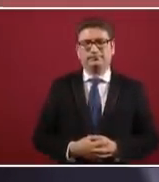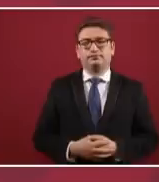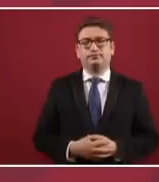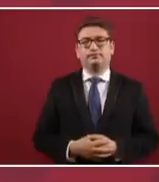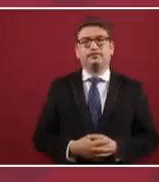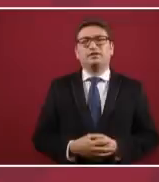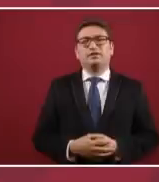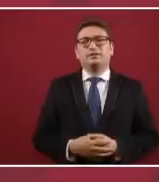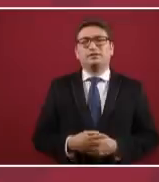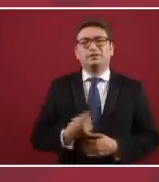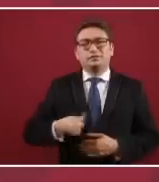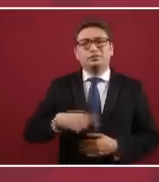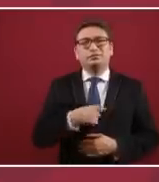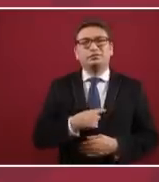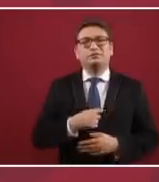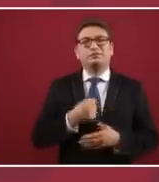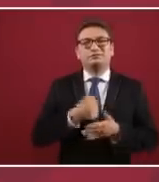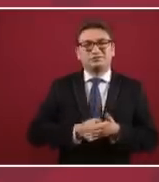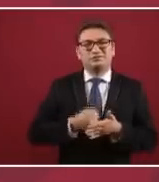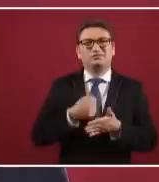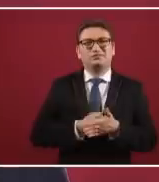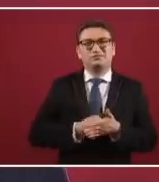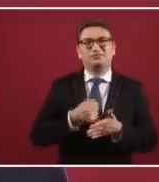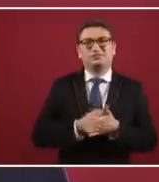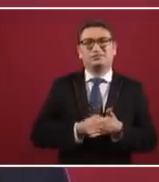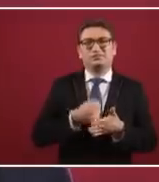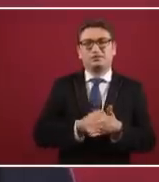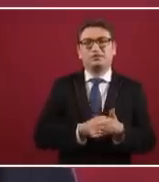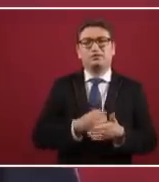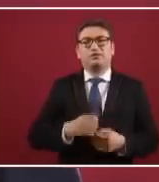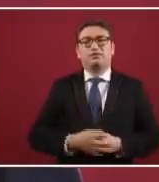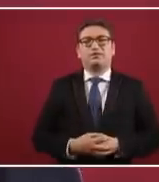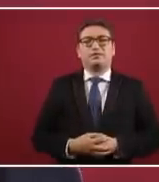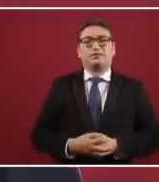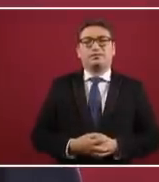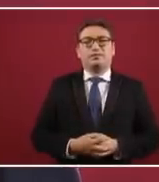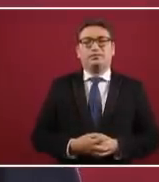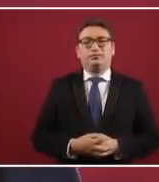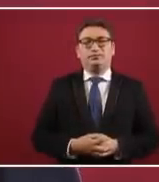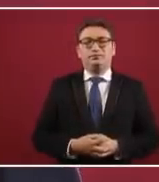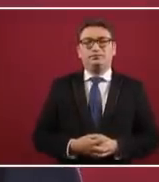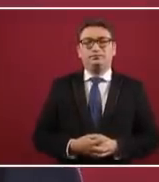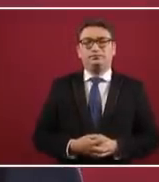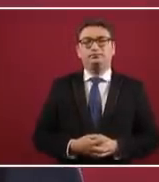nosotros venimos de una lucha en donde